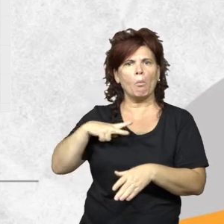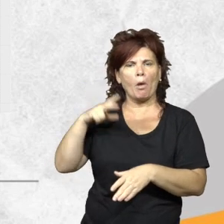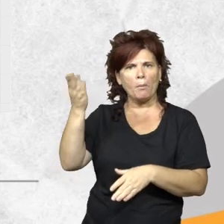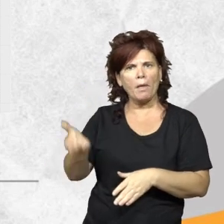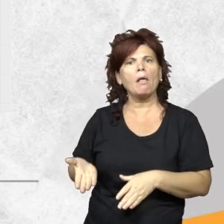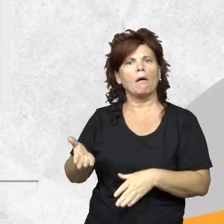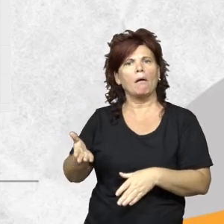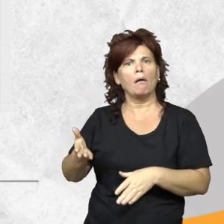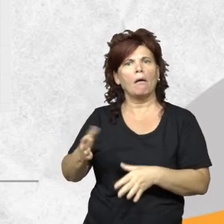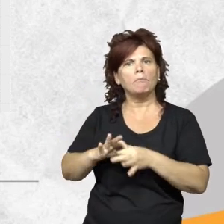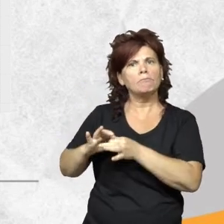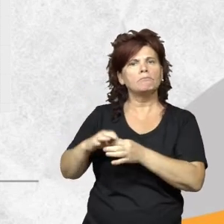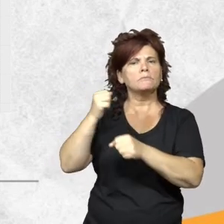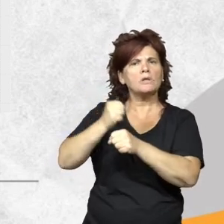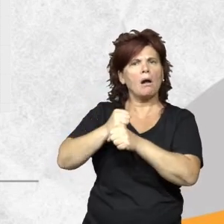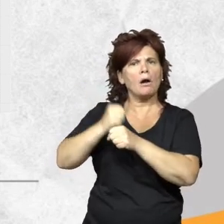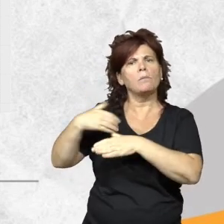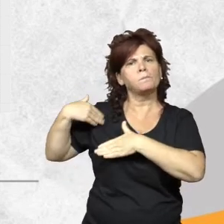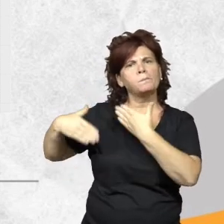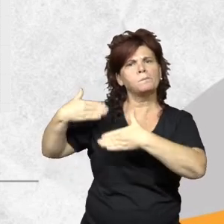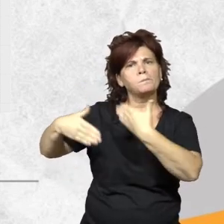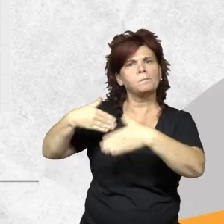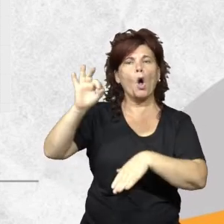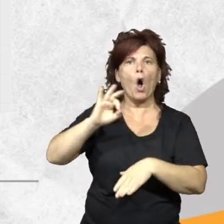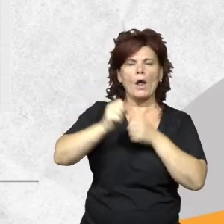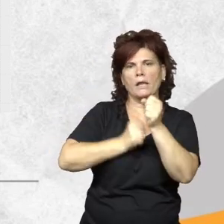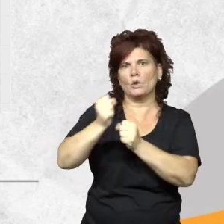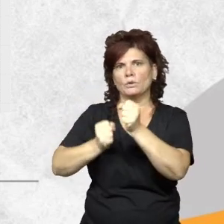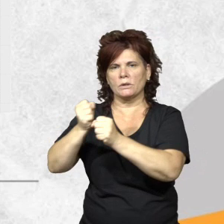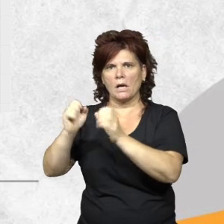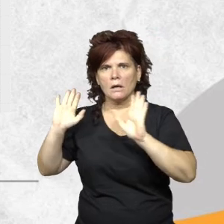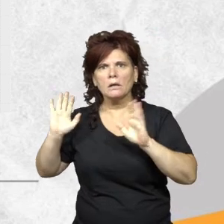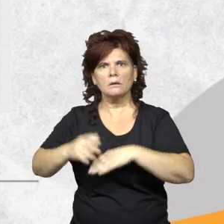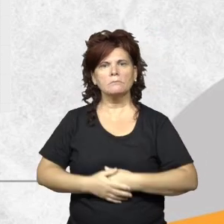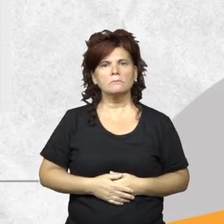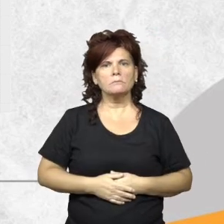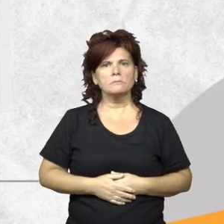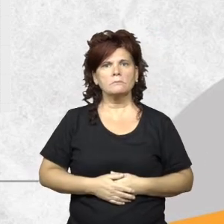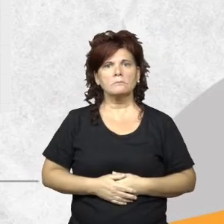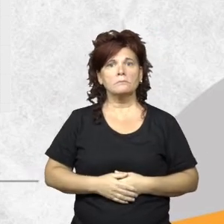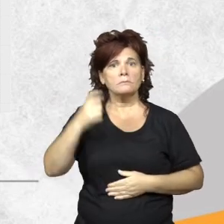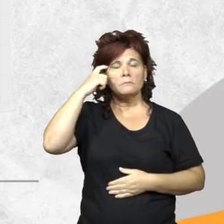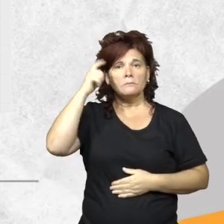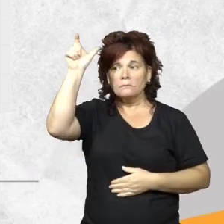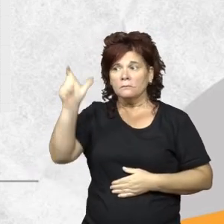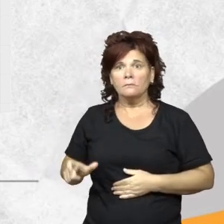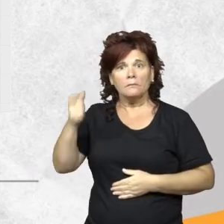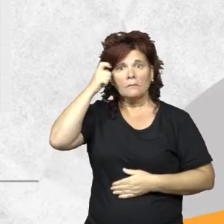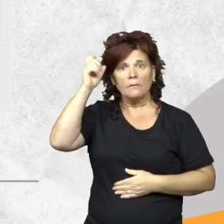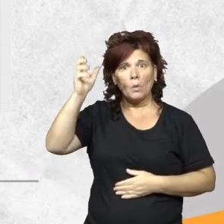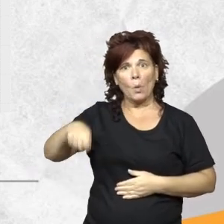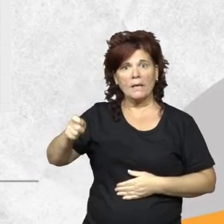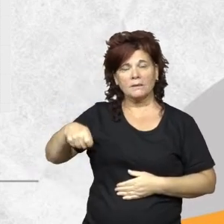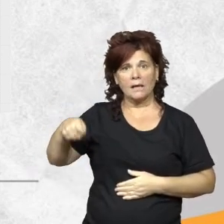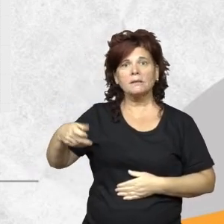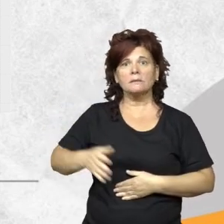especialmente con el ejercicio de una profesión o de una industria. Ahí ya los jueces en aquel momento de la Corte Suprema de Argentina